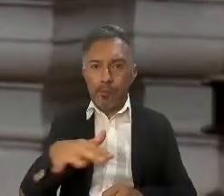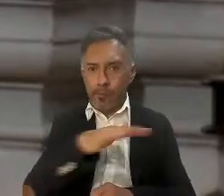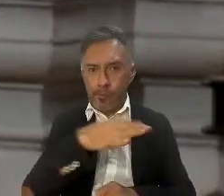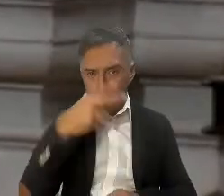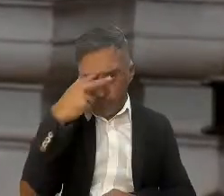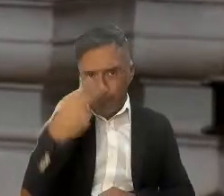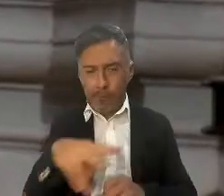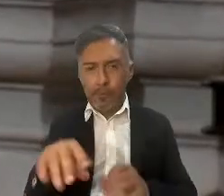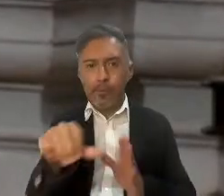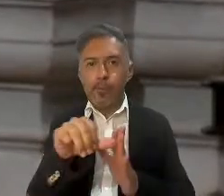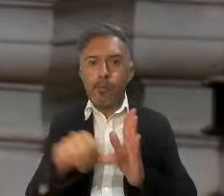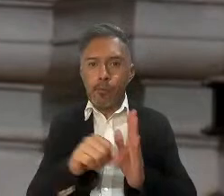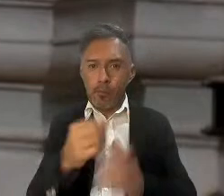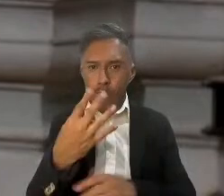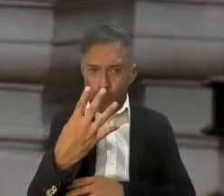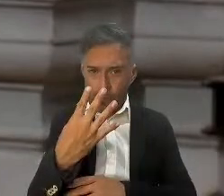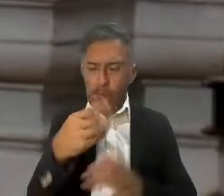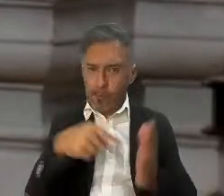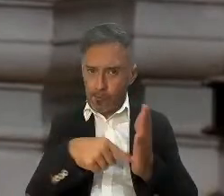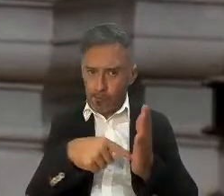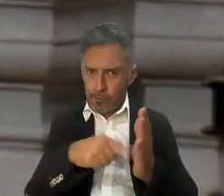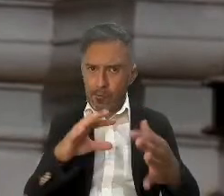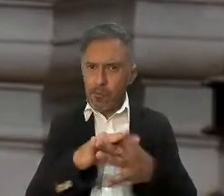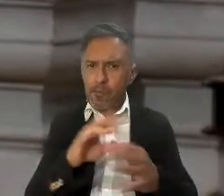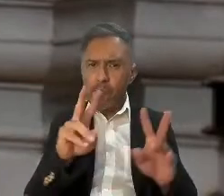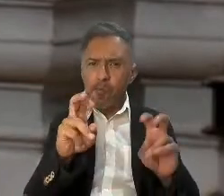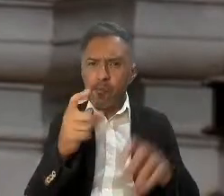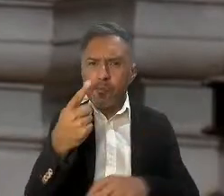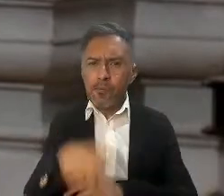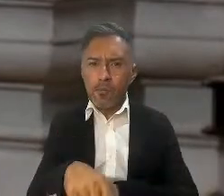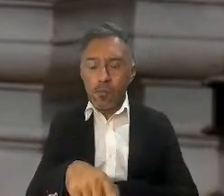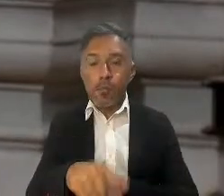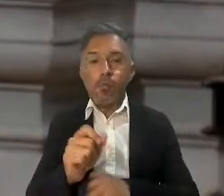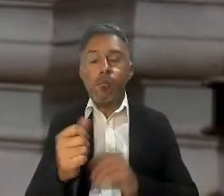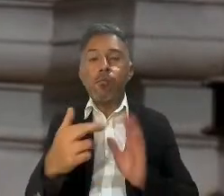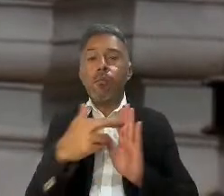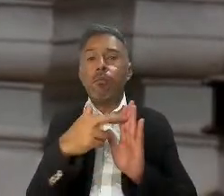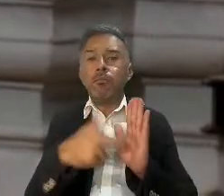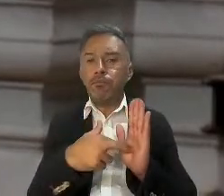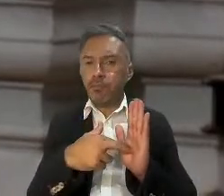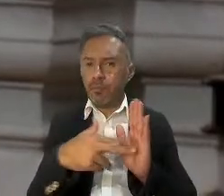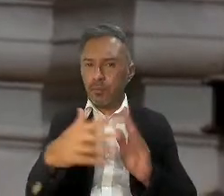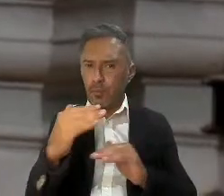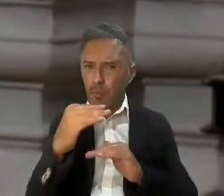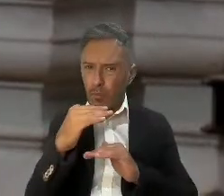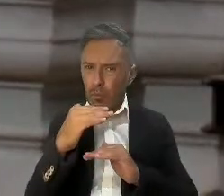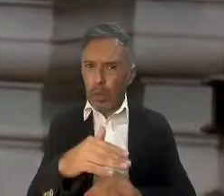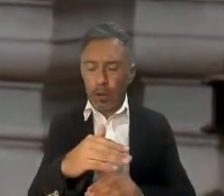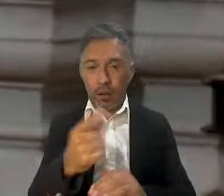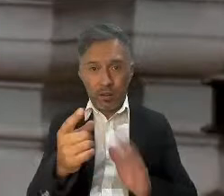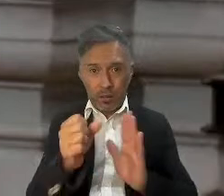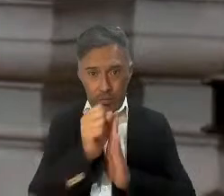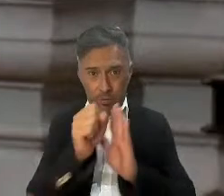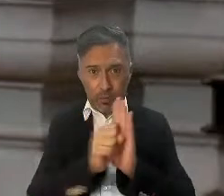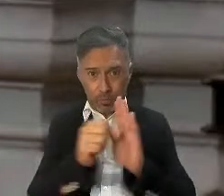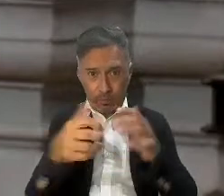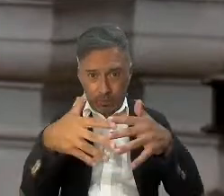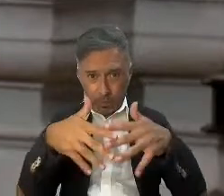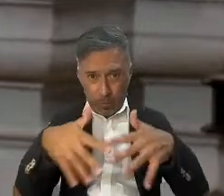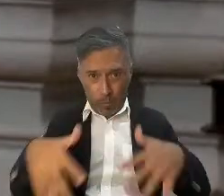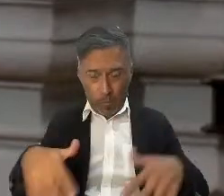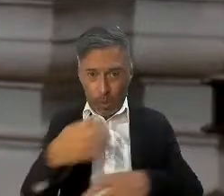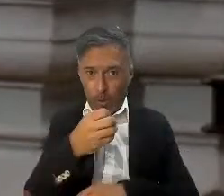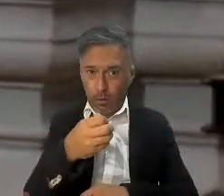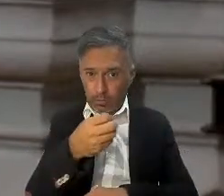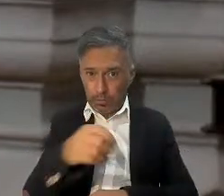en el cual se establecen los estándares mínimos para que este sistema sea funcional respetando principios